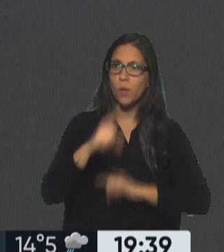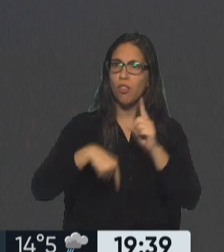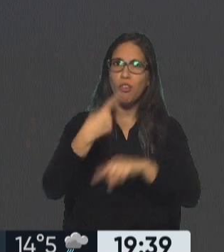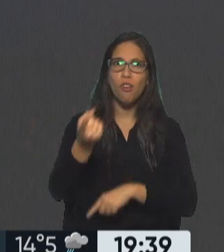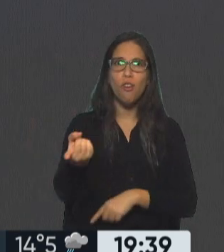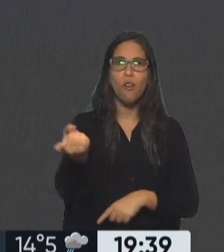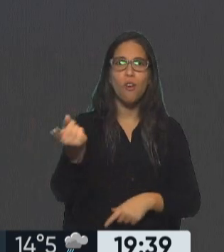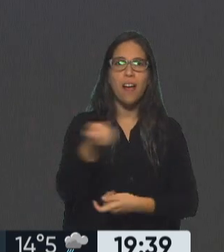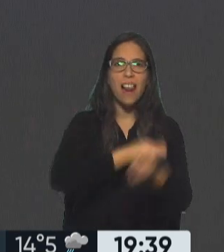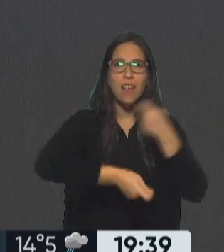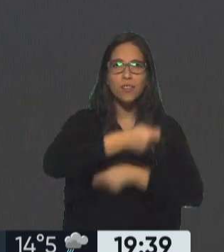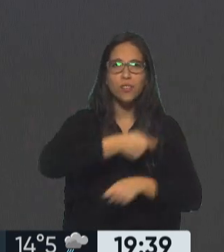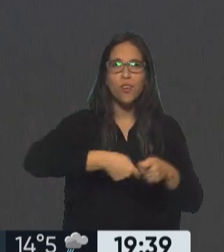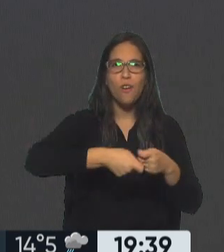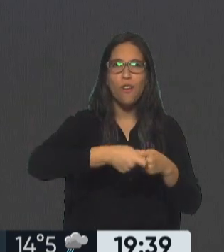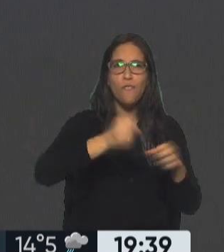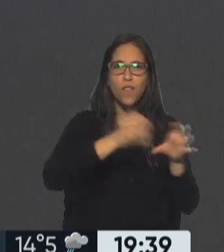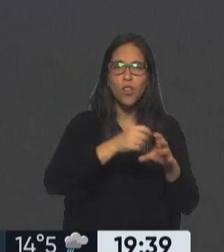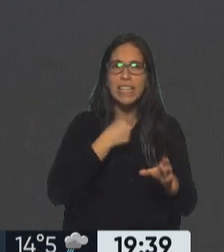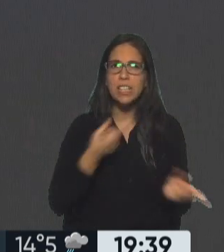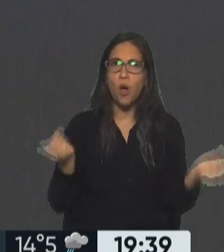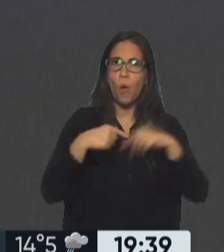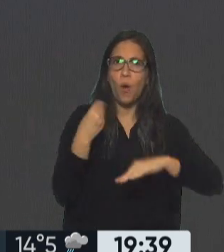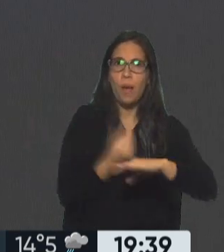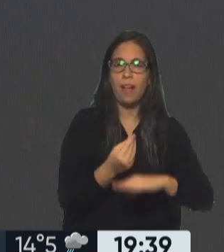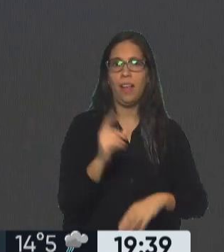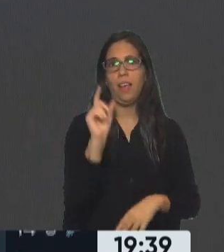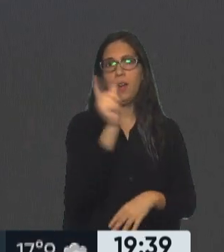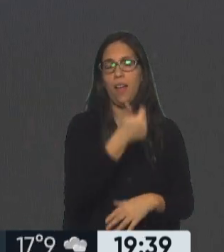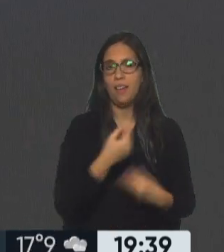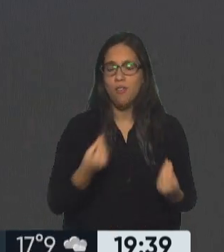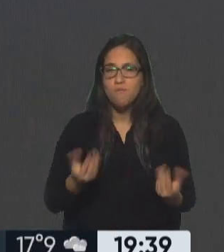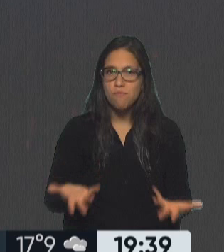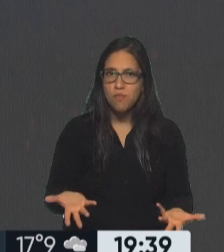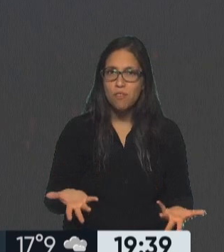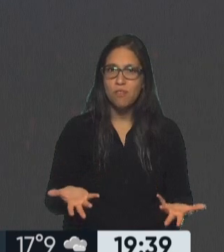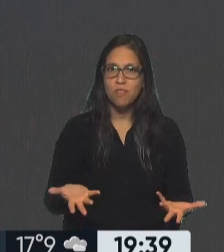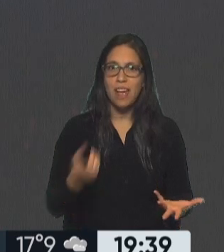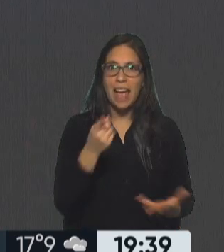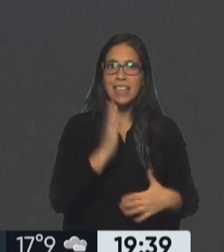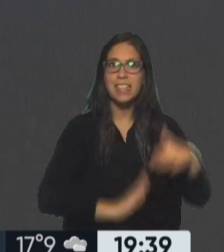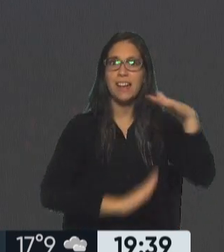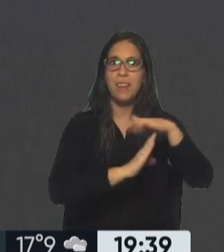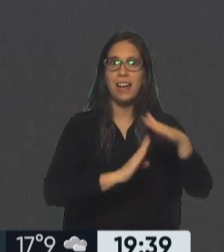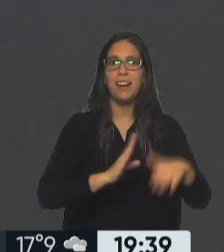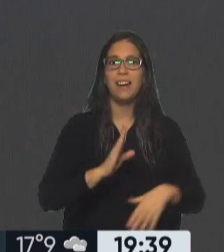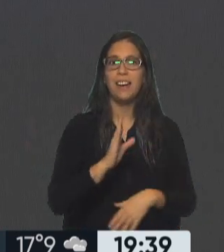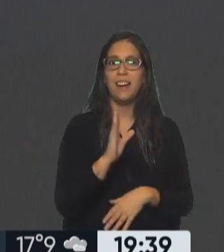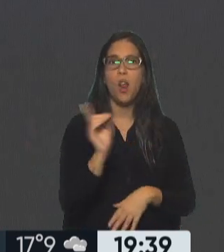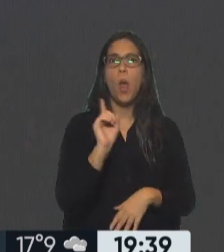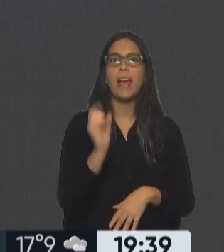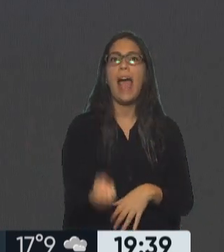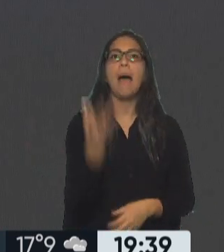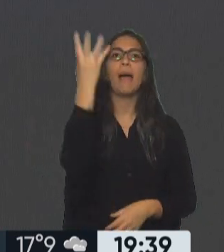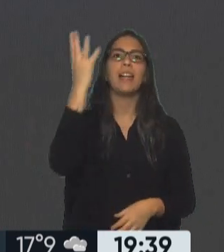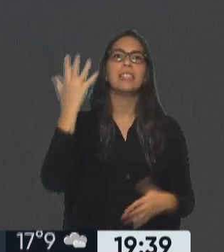la renegociación con los fondos Witt en el conflicto, quiso intentar. Y ahora anda opinando por algún pasillo. Y claramente esos personajes que aparecen, no aparecen por casualidad,